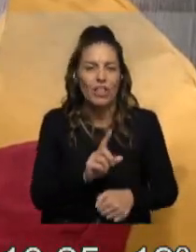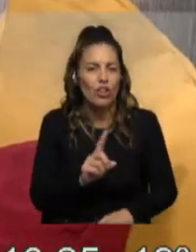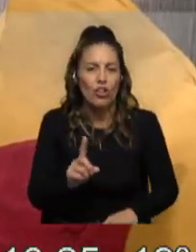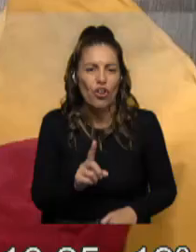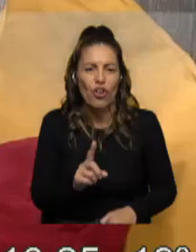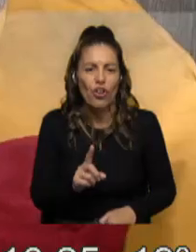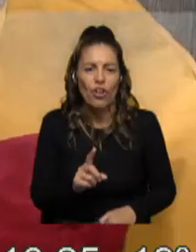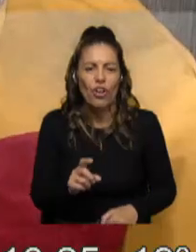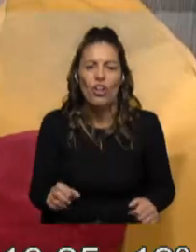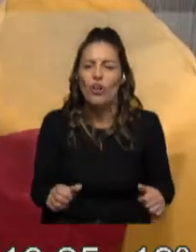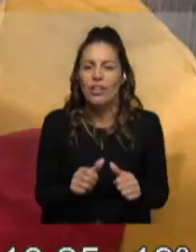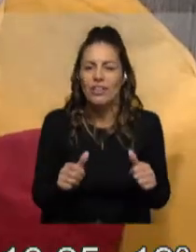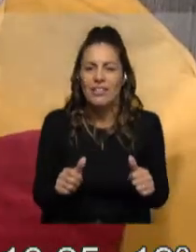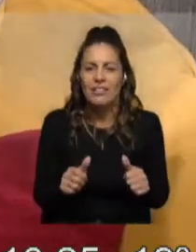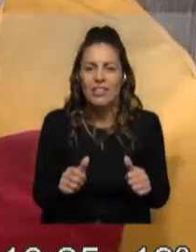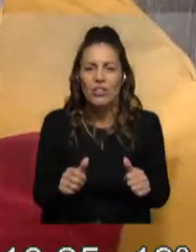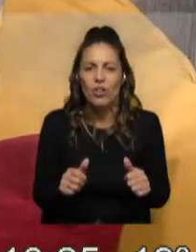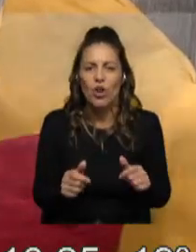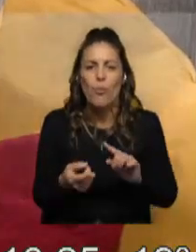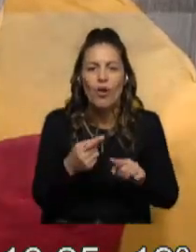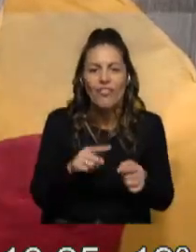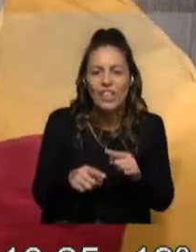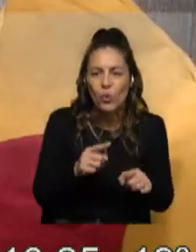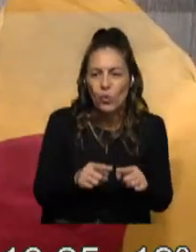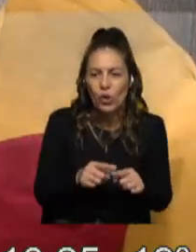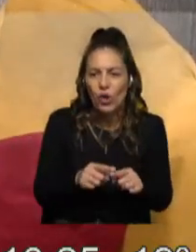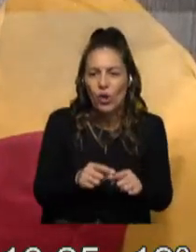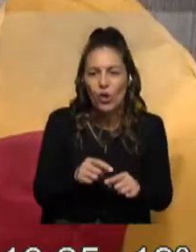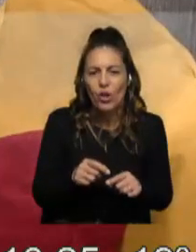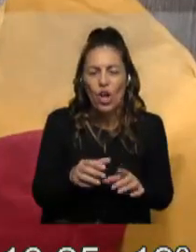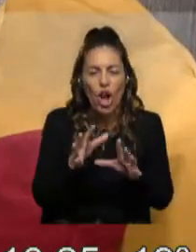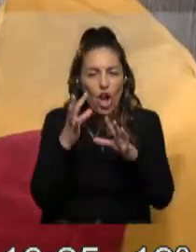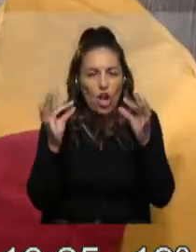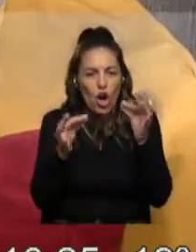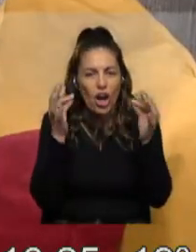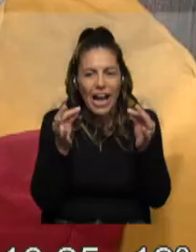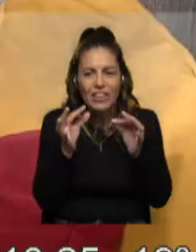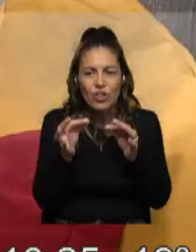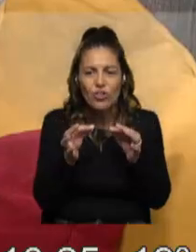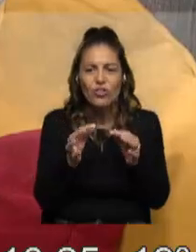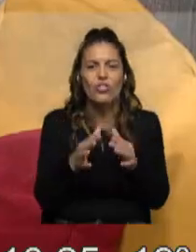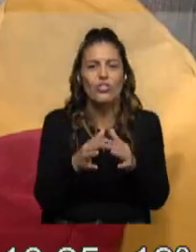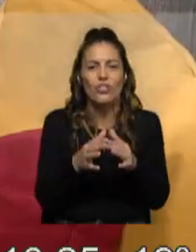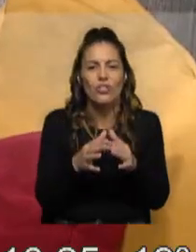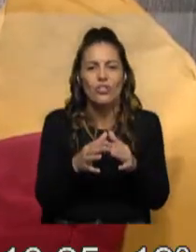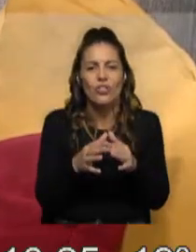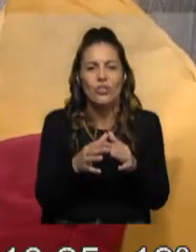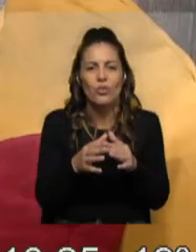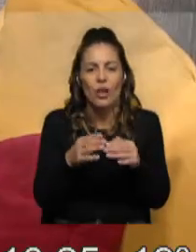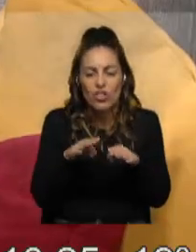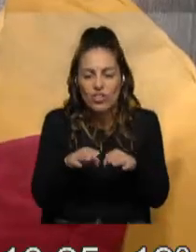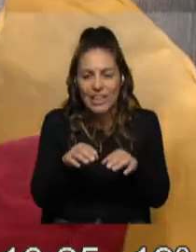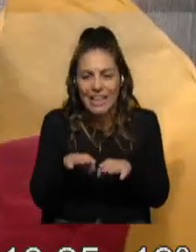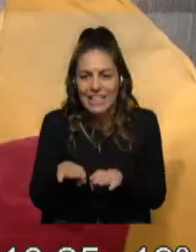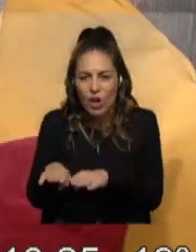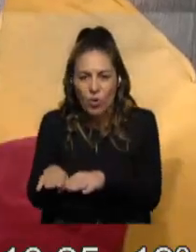es de establecer ciertos vínculos. Los gatos suelen unir. A ver, un gato cuando se echan juntos,